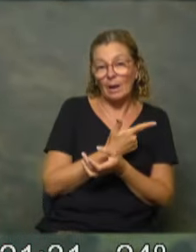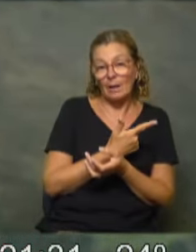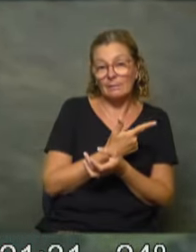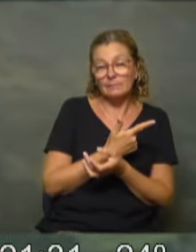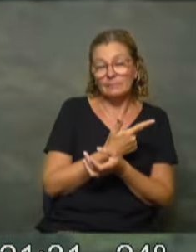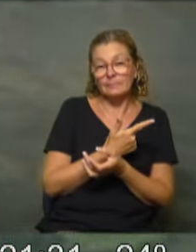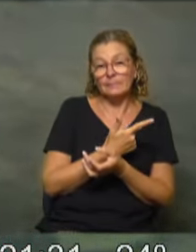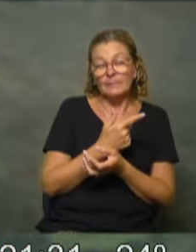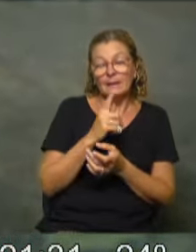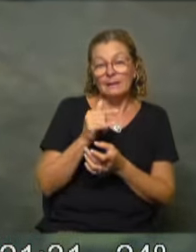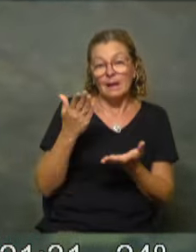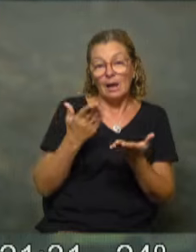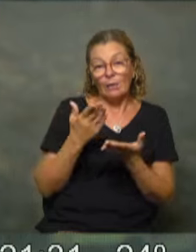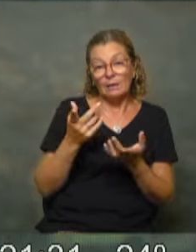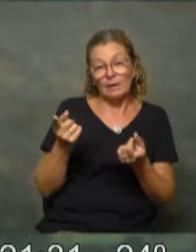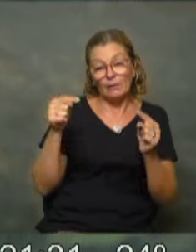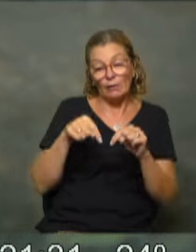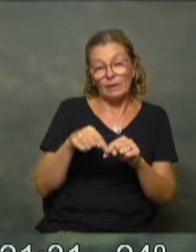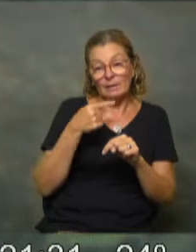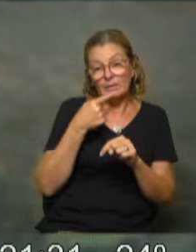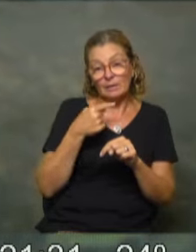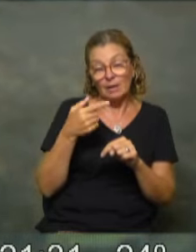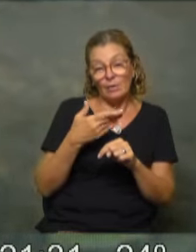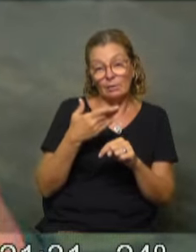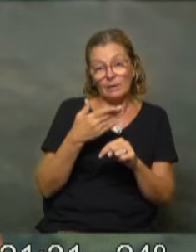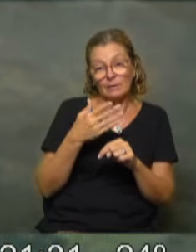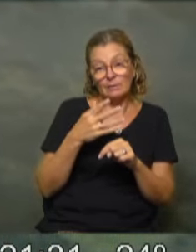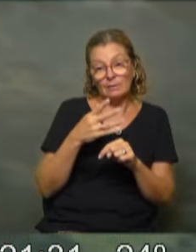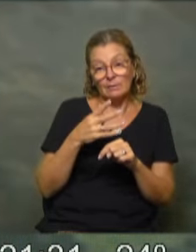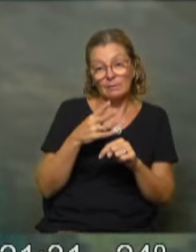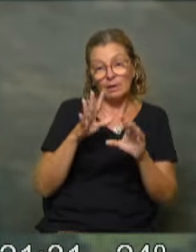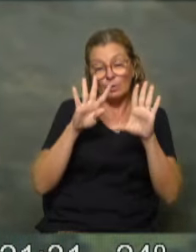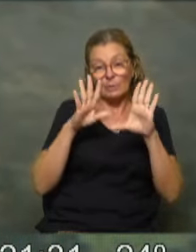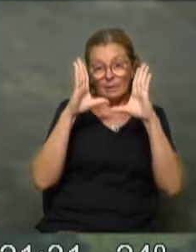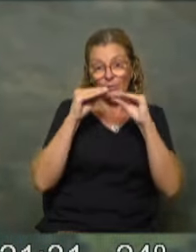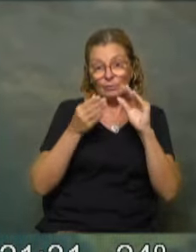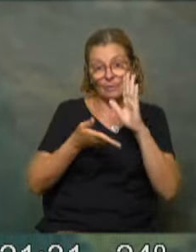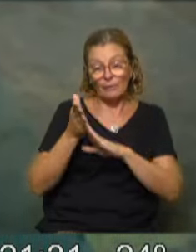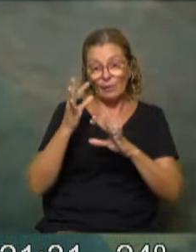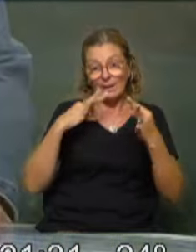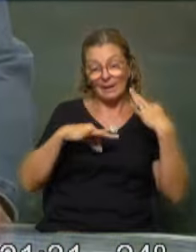guía. Y ahora que lo traes de nuevo, que yo ahora son las 9 de la noche, me vuelvo al teatro,